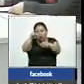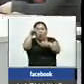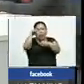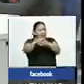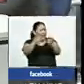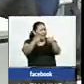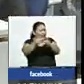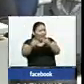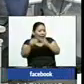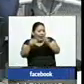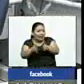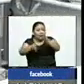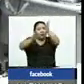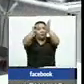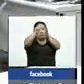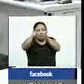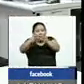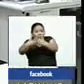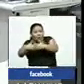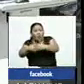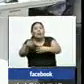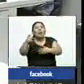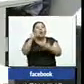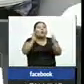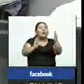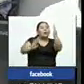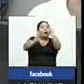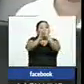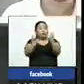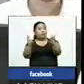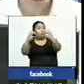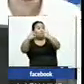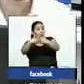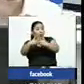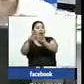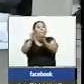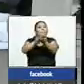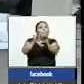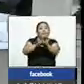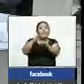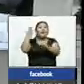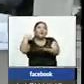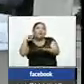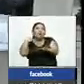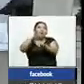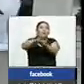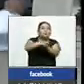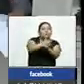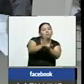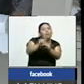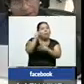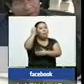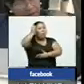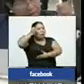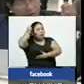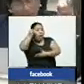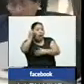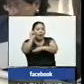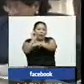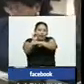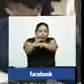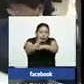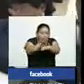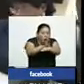en muchas empresas y el reto es conciliar intereses, aprovechar experiencias y visiones y lograr orientar